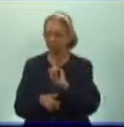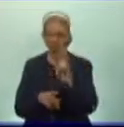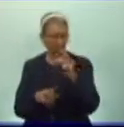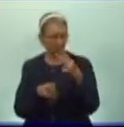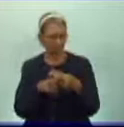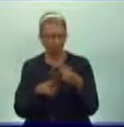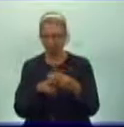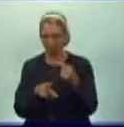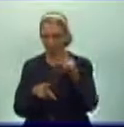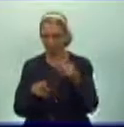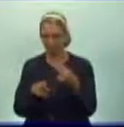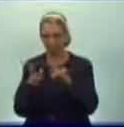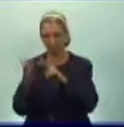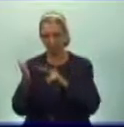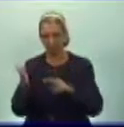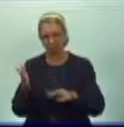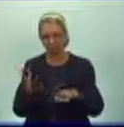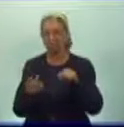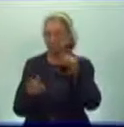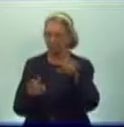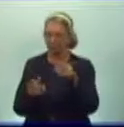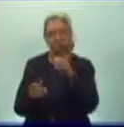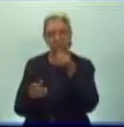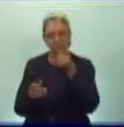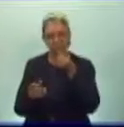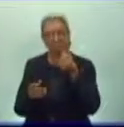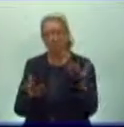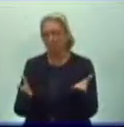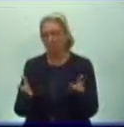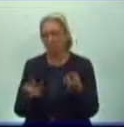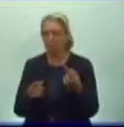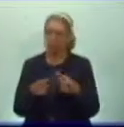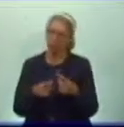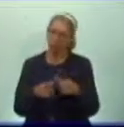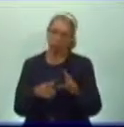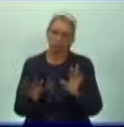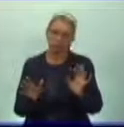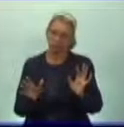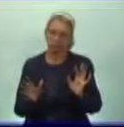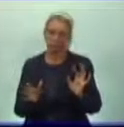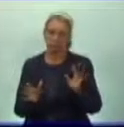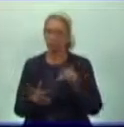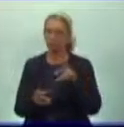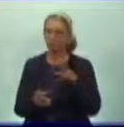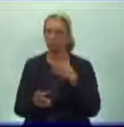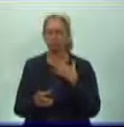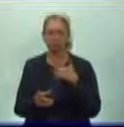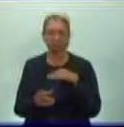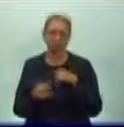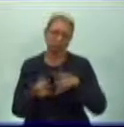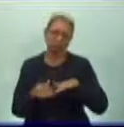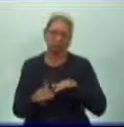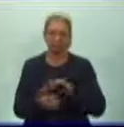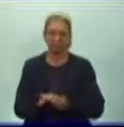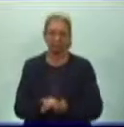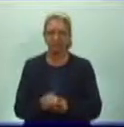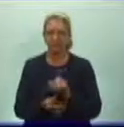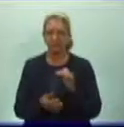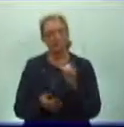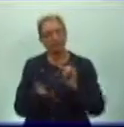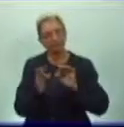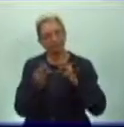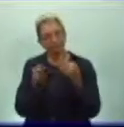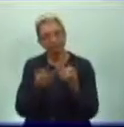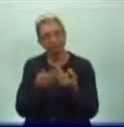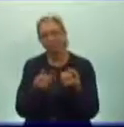lectura. Pueden hacer oraciones con ellos y con los otros que aparecen, como ustedes deseen. Entonces, por favor, padres, ayúdenle